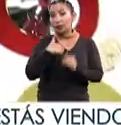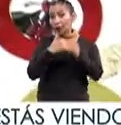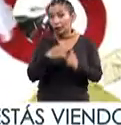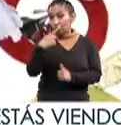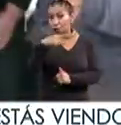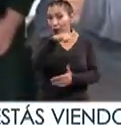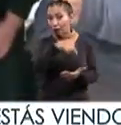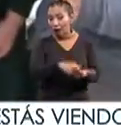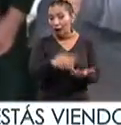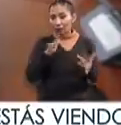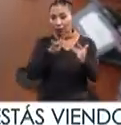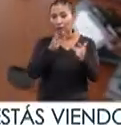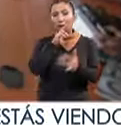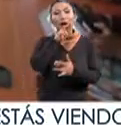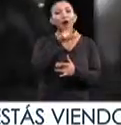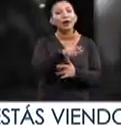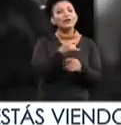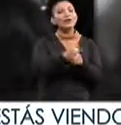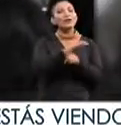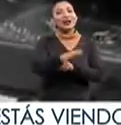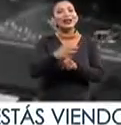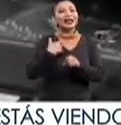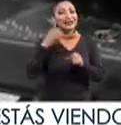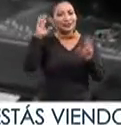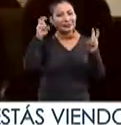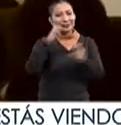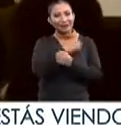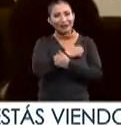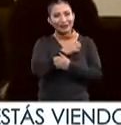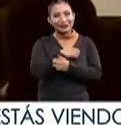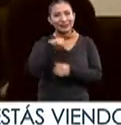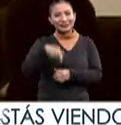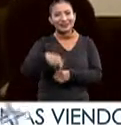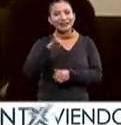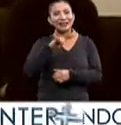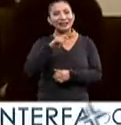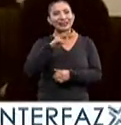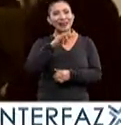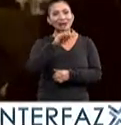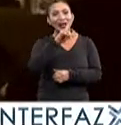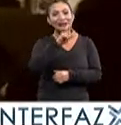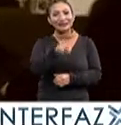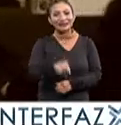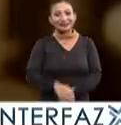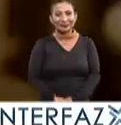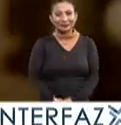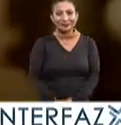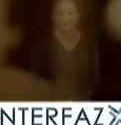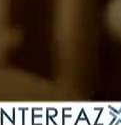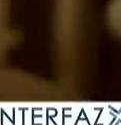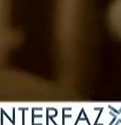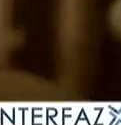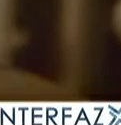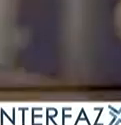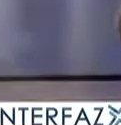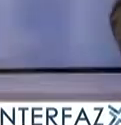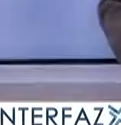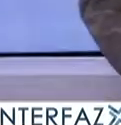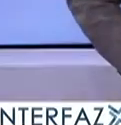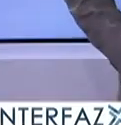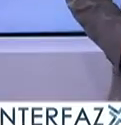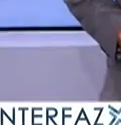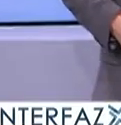muevas de tu lugar y conéctate con lo mejor de la información en educación. Esto es Interfaz.